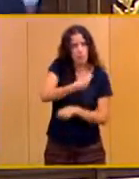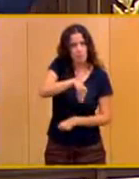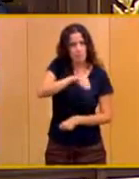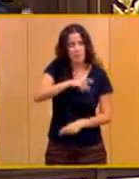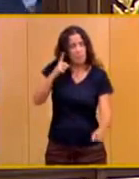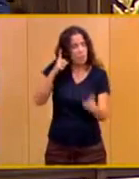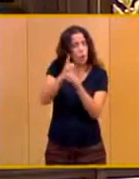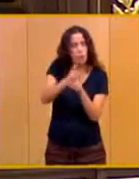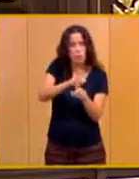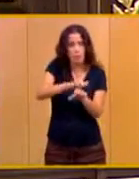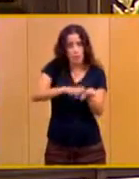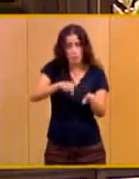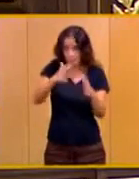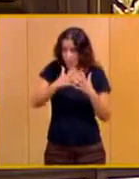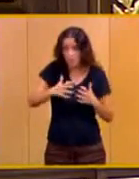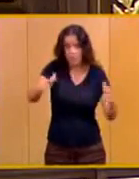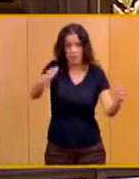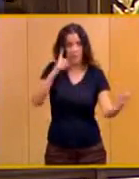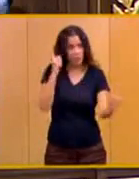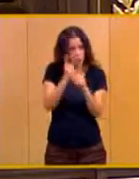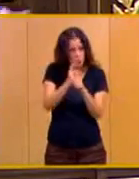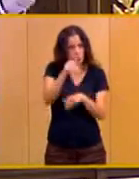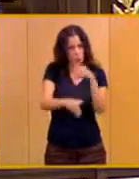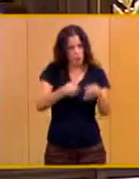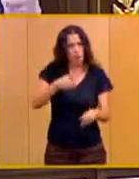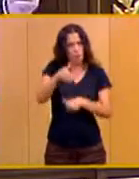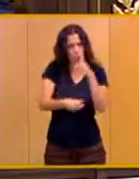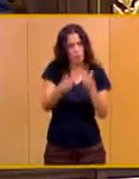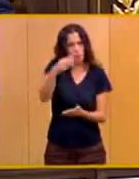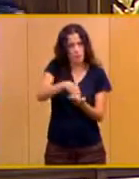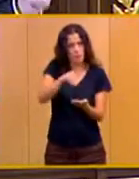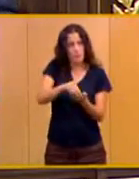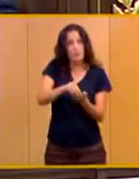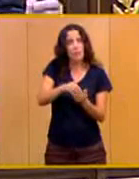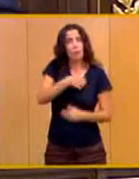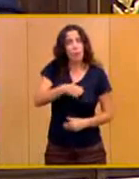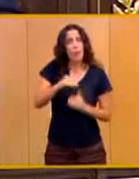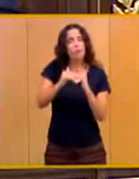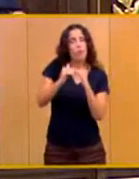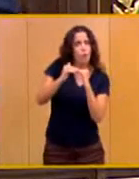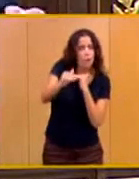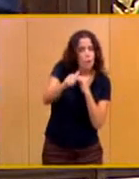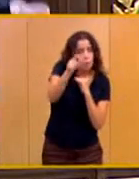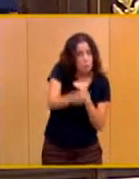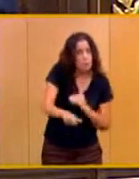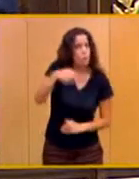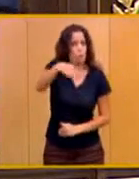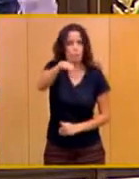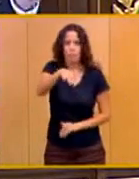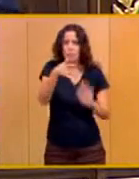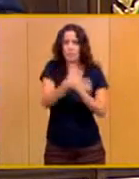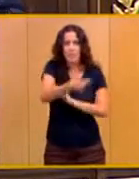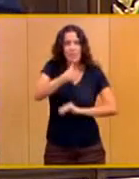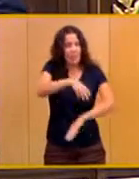esta Cámara, en contra de la mayoría que lo ha votado 3 veces, congeló las pensiones de los funcionarios. Por tanto, no le acepto ni una sola de las palabras